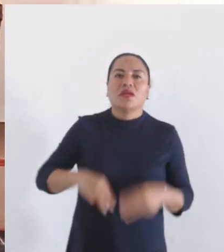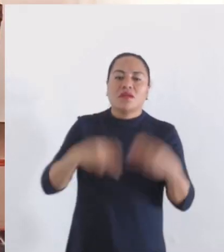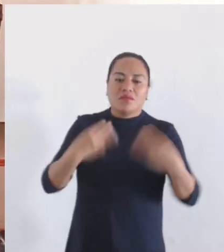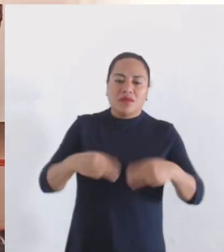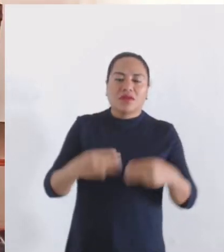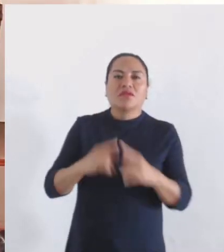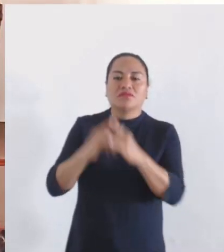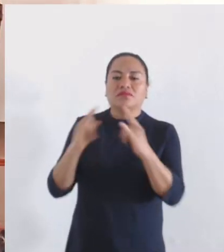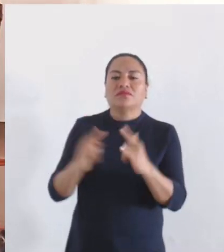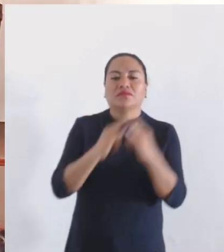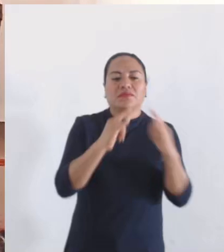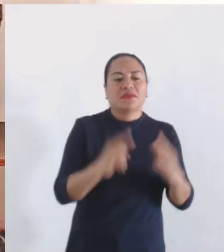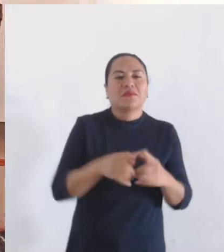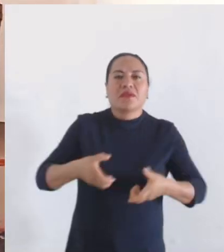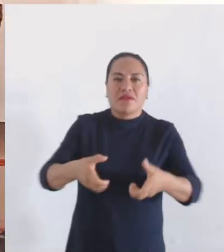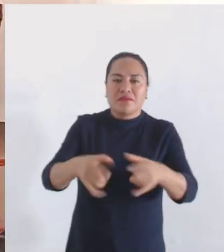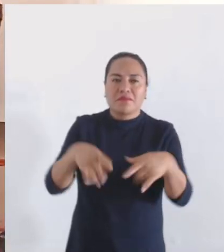Vía Pública.